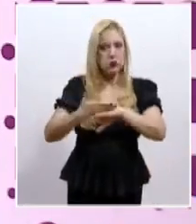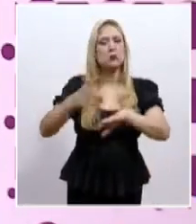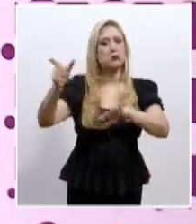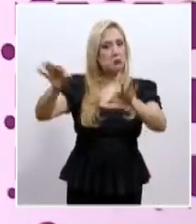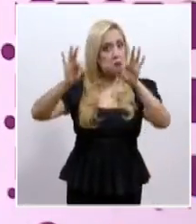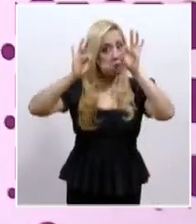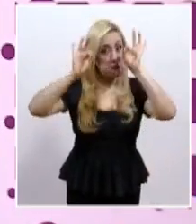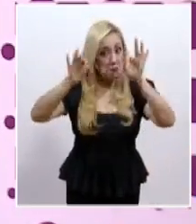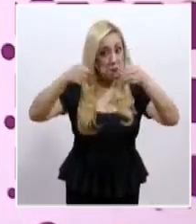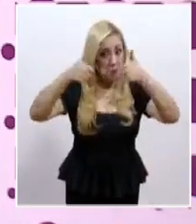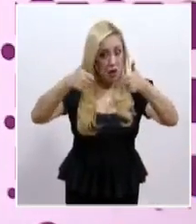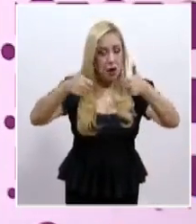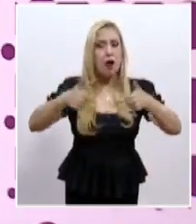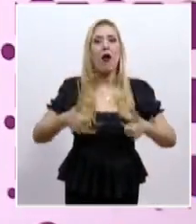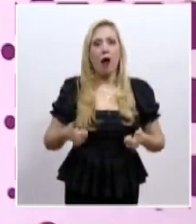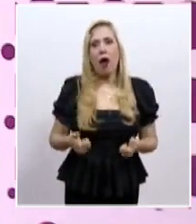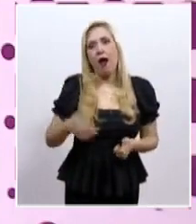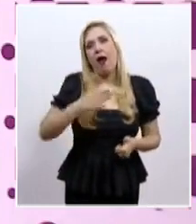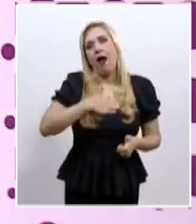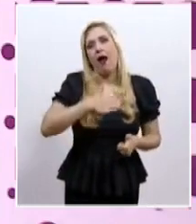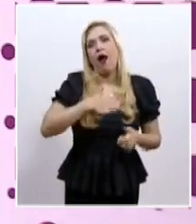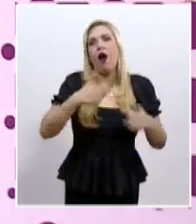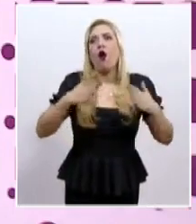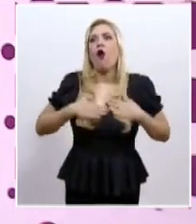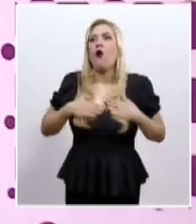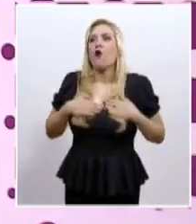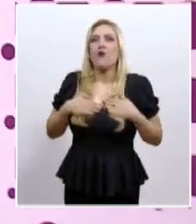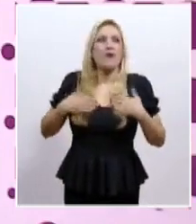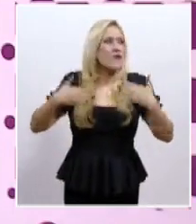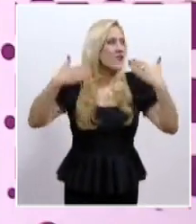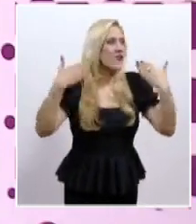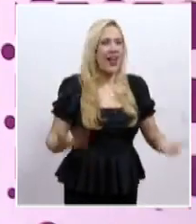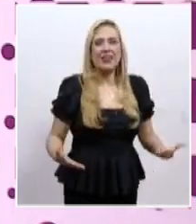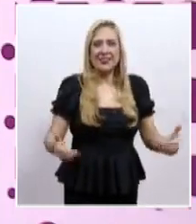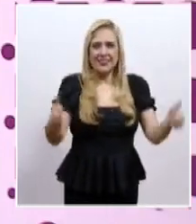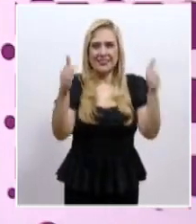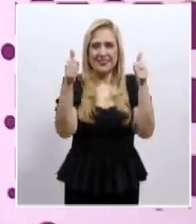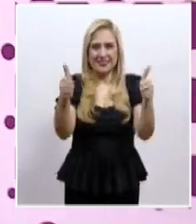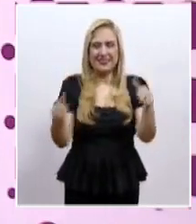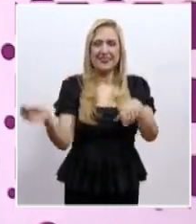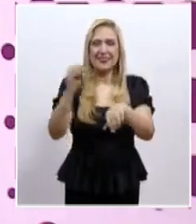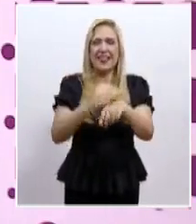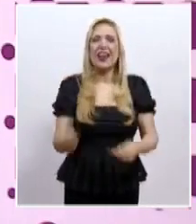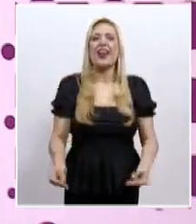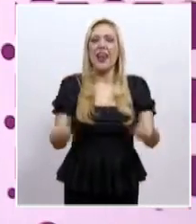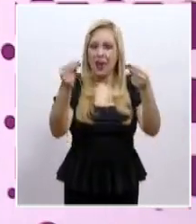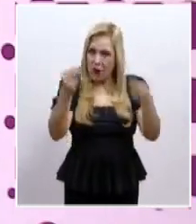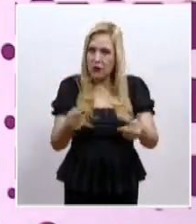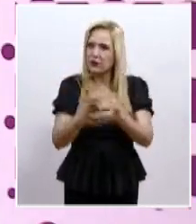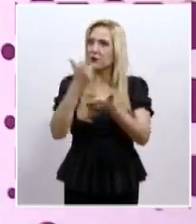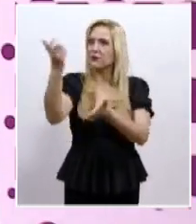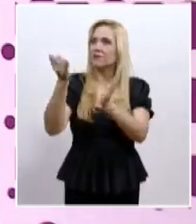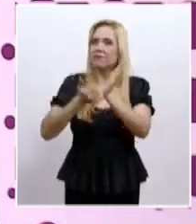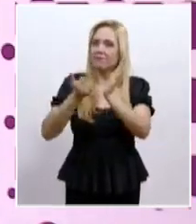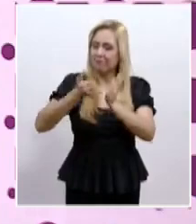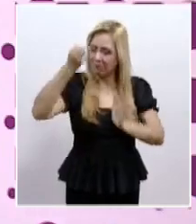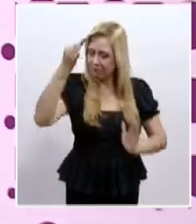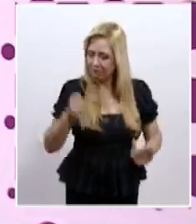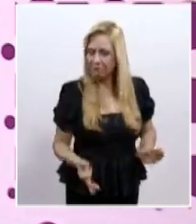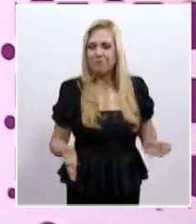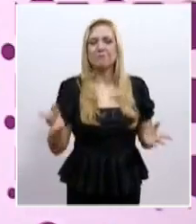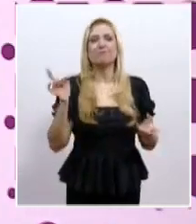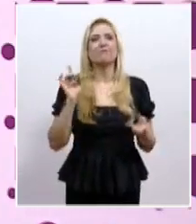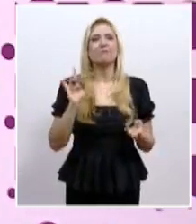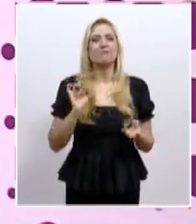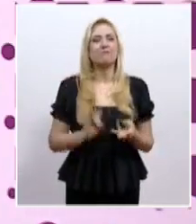bien, nos inspira la confianza para que sí seamos negocios formales, para que sí queramos pagar